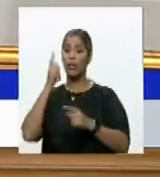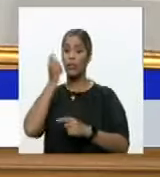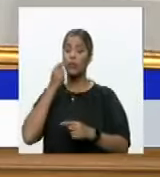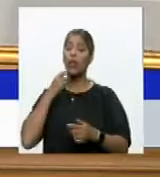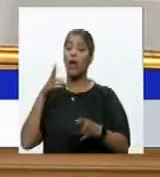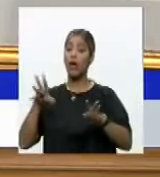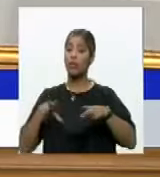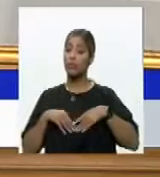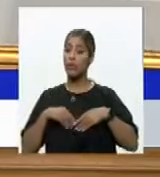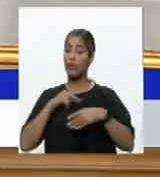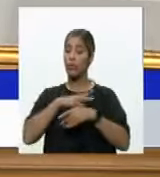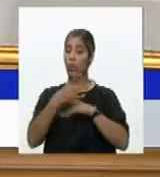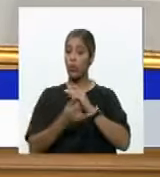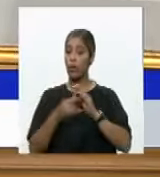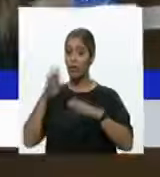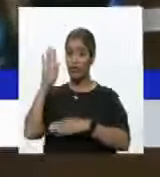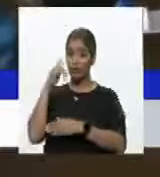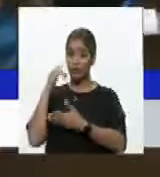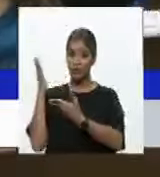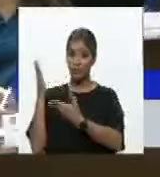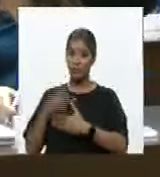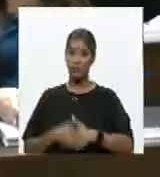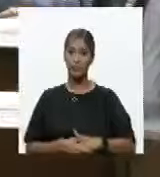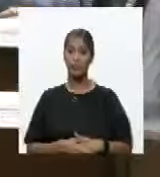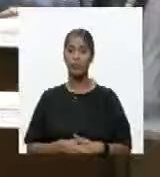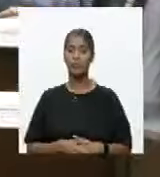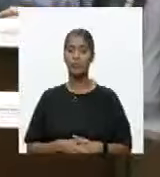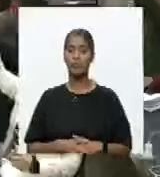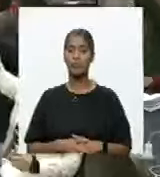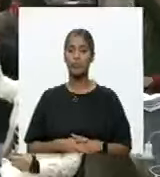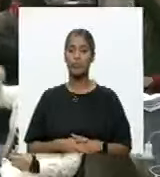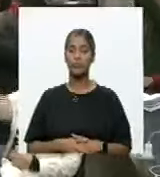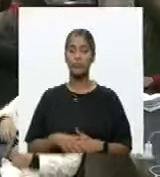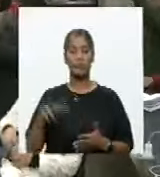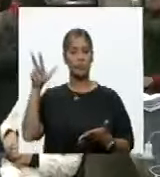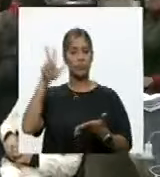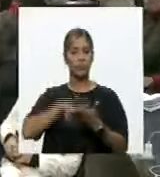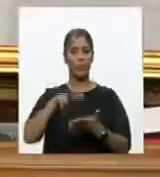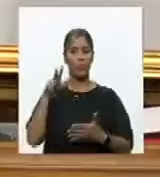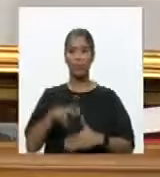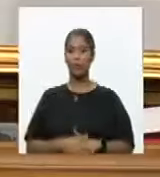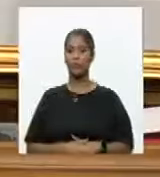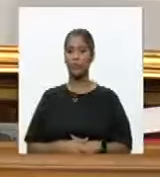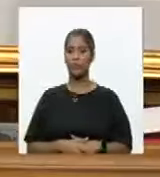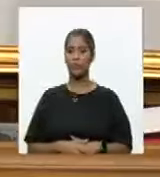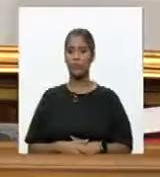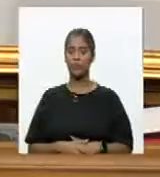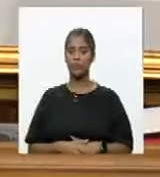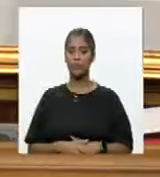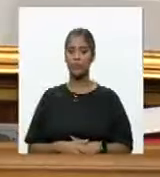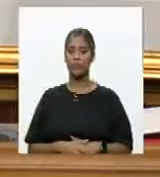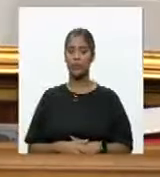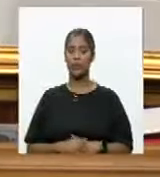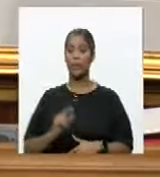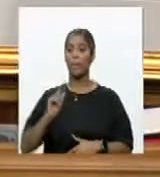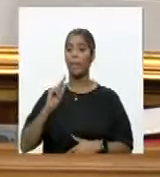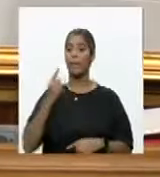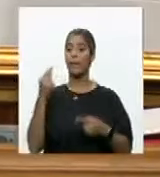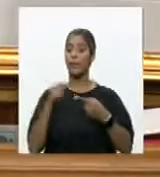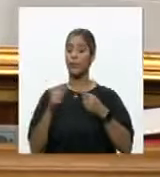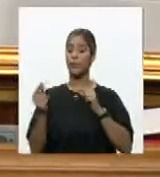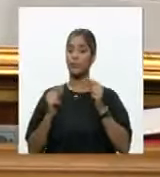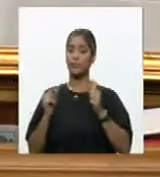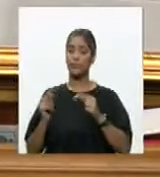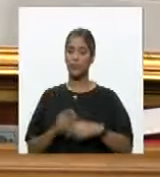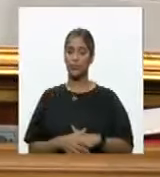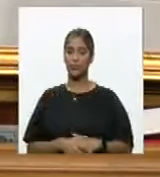presentado, sírvanse a manifestarlo con la señal de costumbre. Queda aprobado el orden del día. Primer punto del orden del